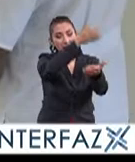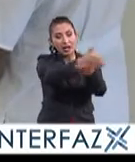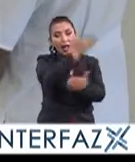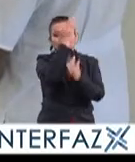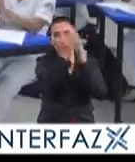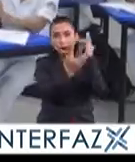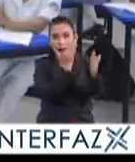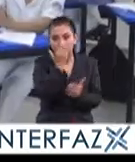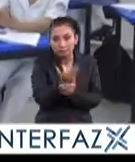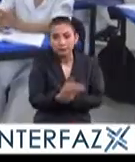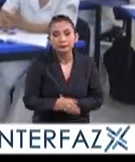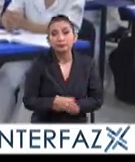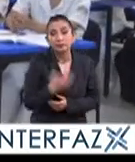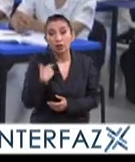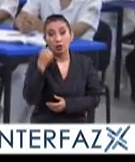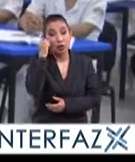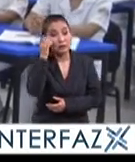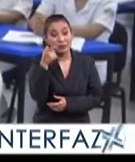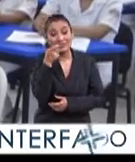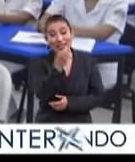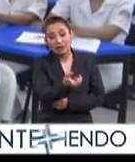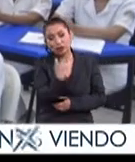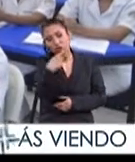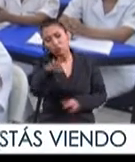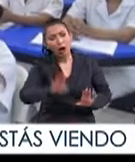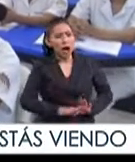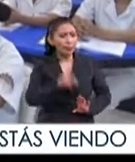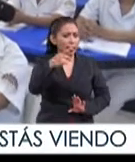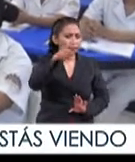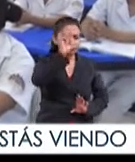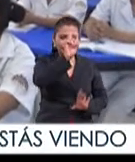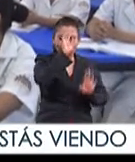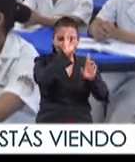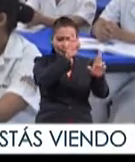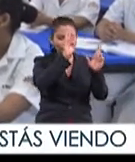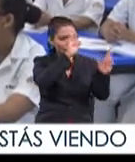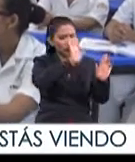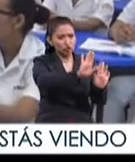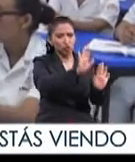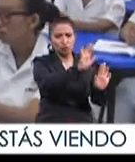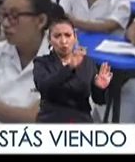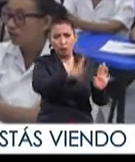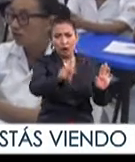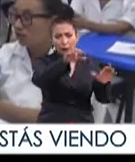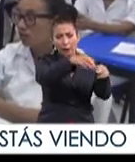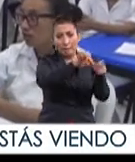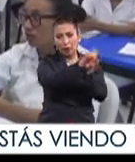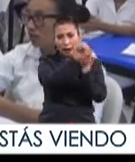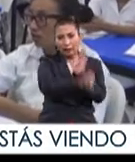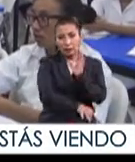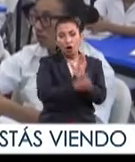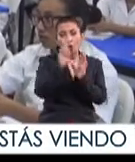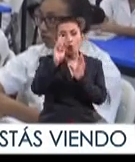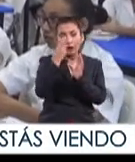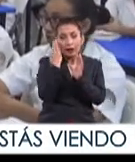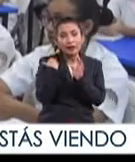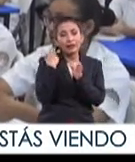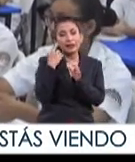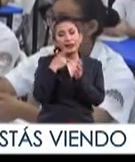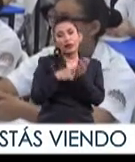la enseñanza, sin olvidar sus características propias y distintivas, como es el caso de la